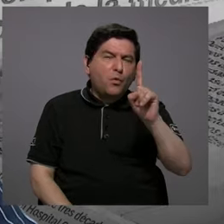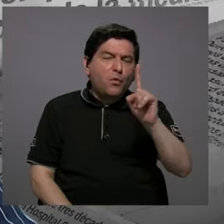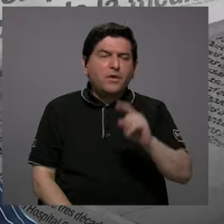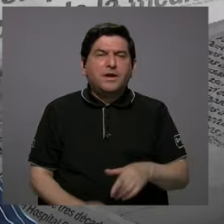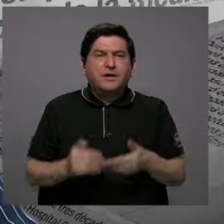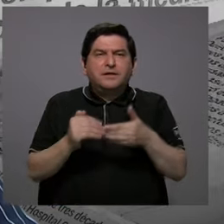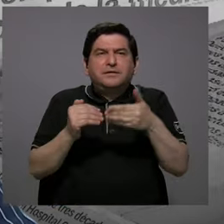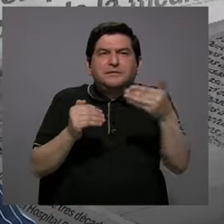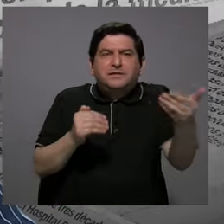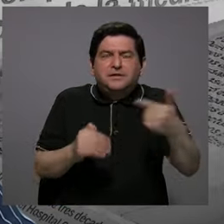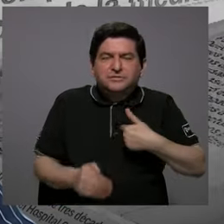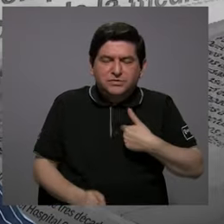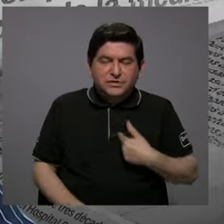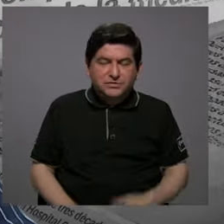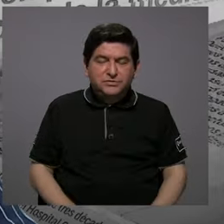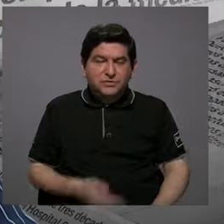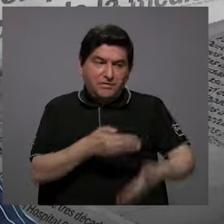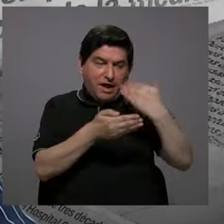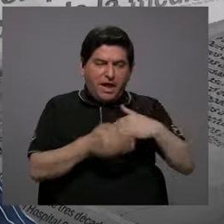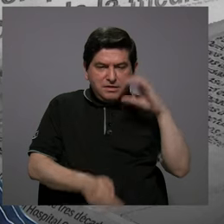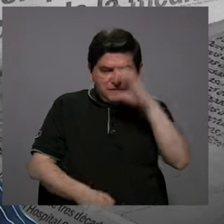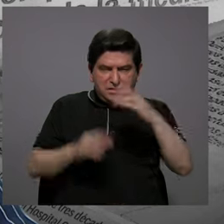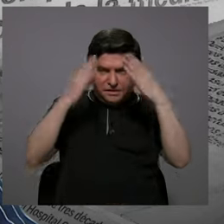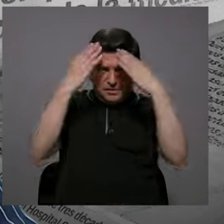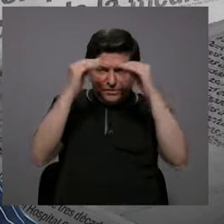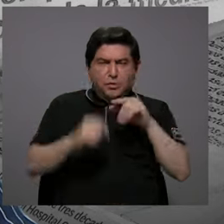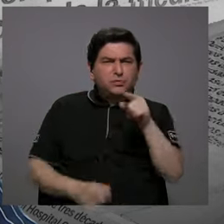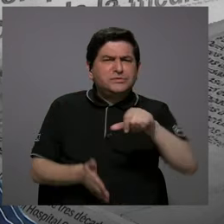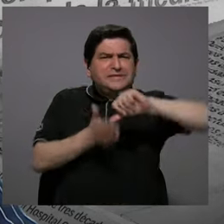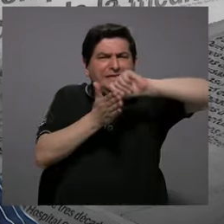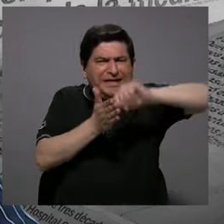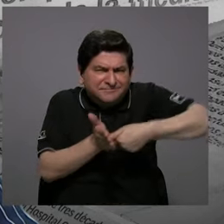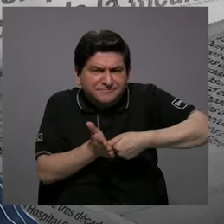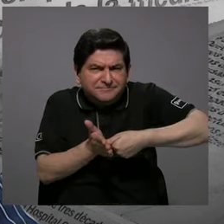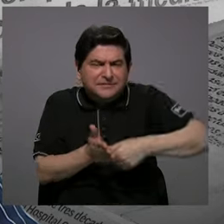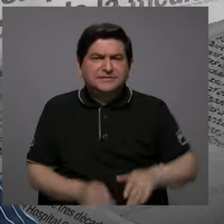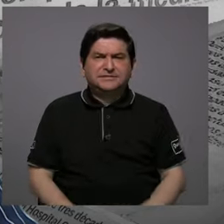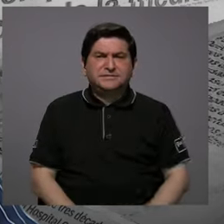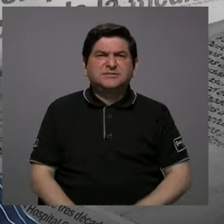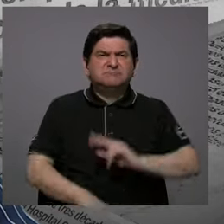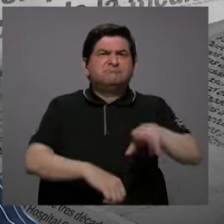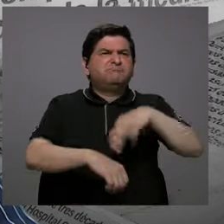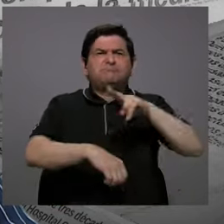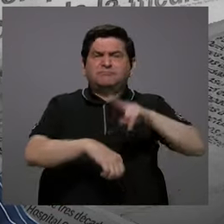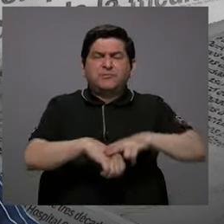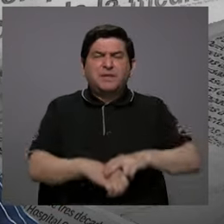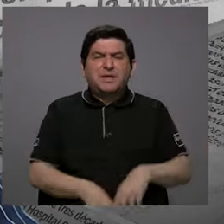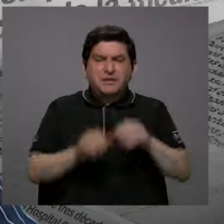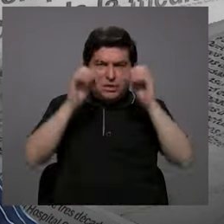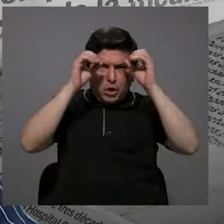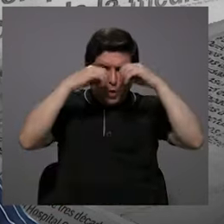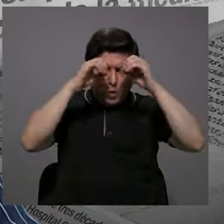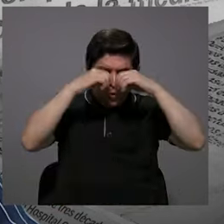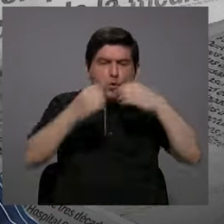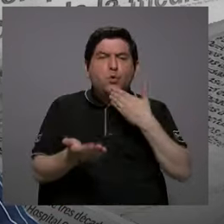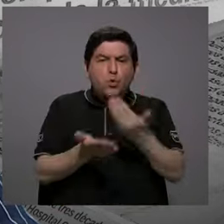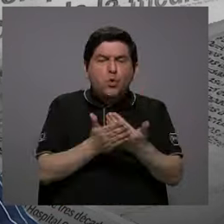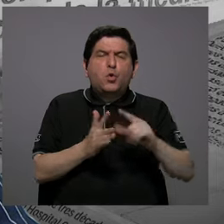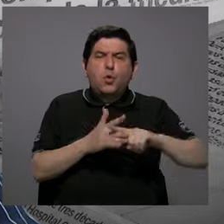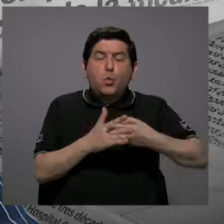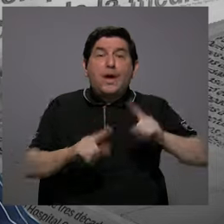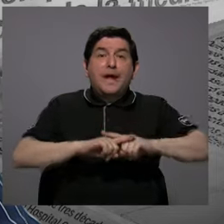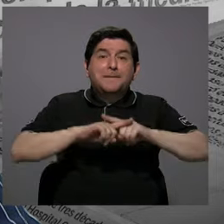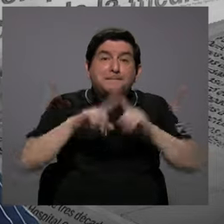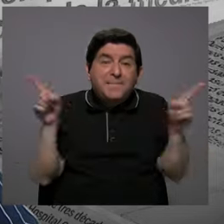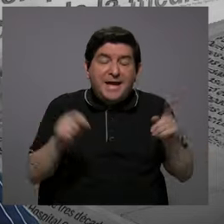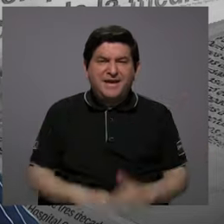eh buscando información es que usted insiste mucho en que generalmente Google pues es una buena herramienta